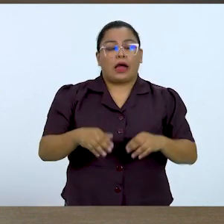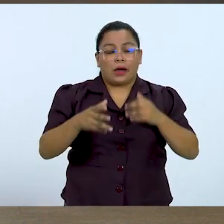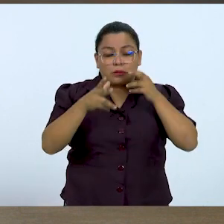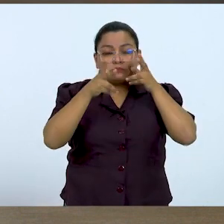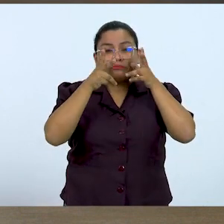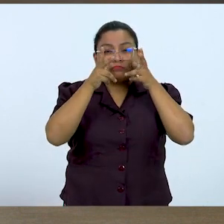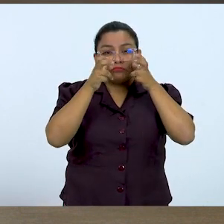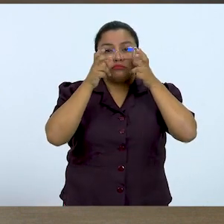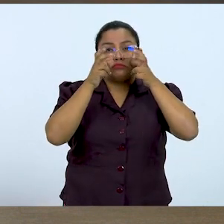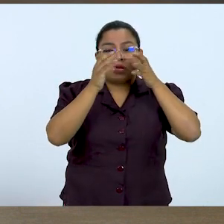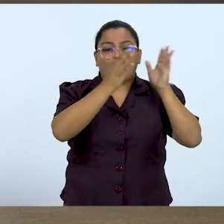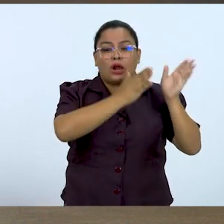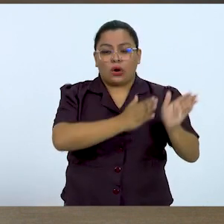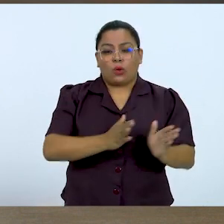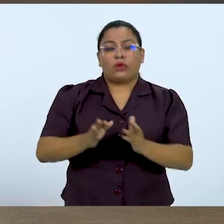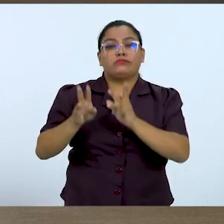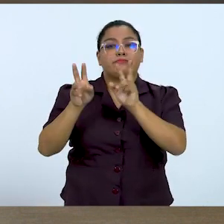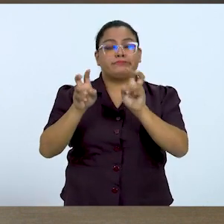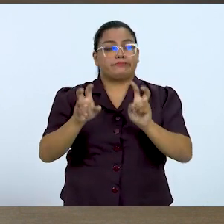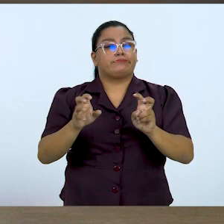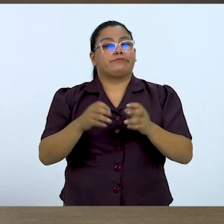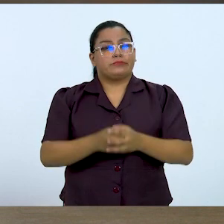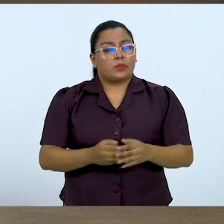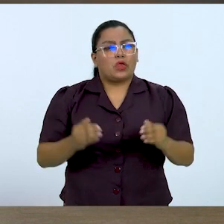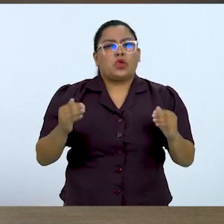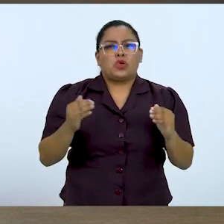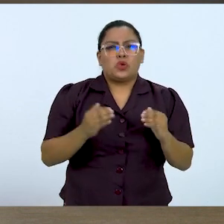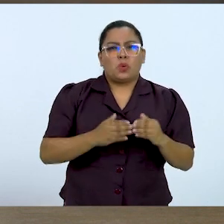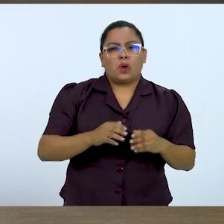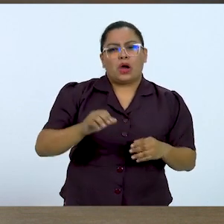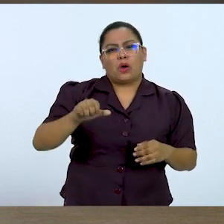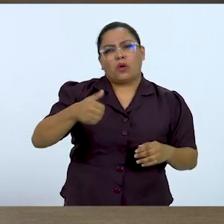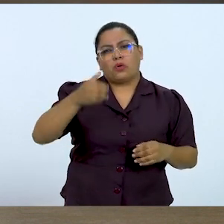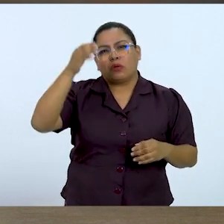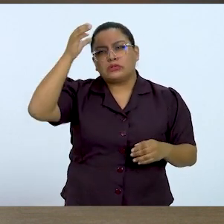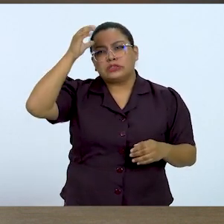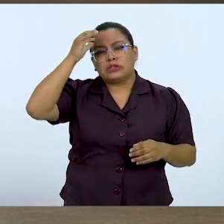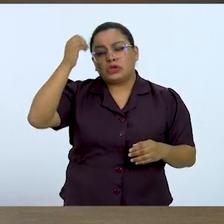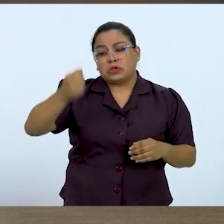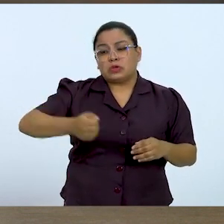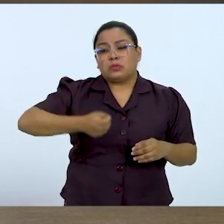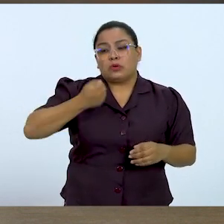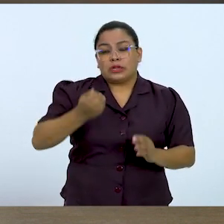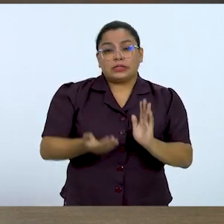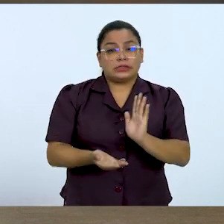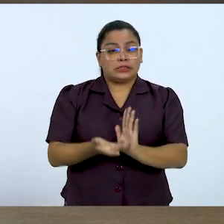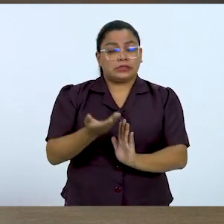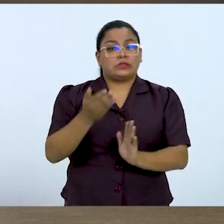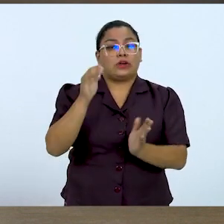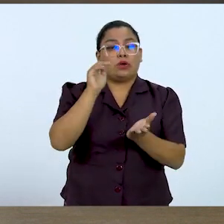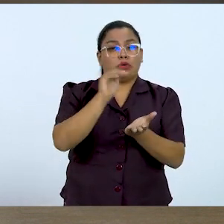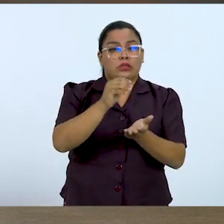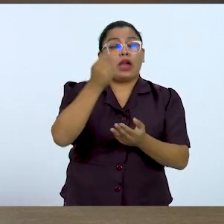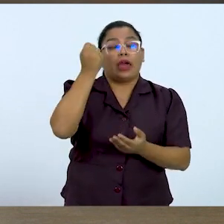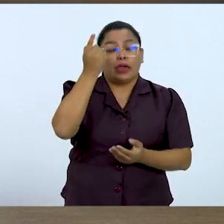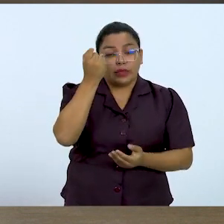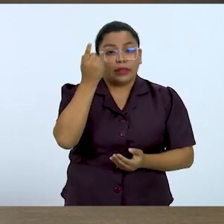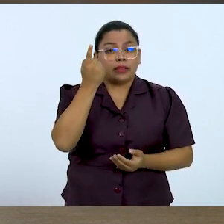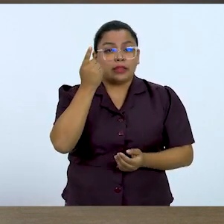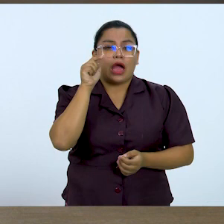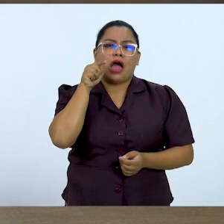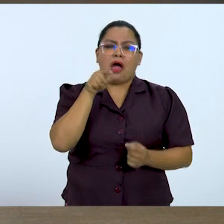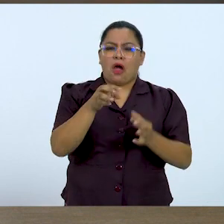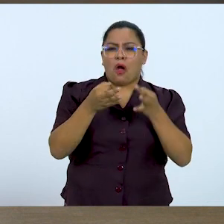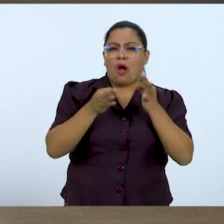así identificar la dosificación de los contenidos y también aquellos conceptos importantes que se desarrollan en la unidad.